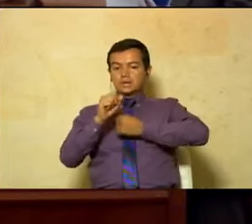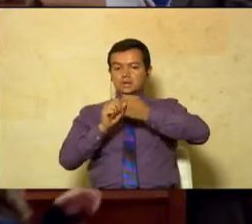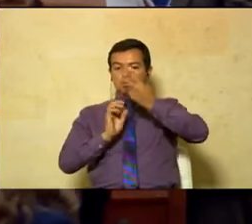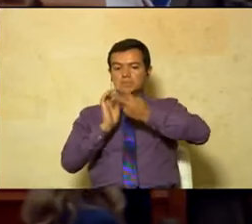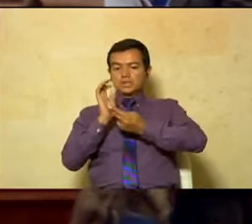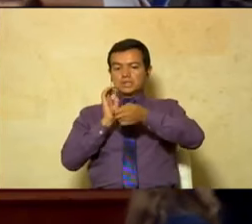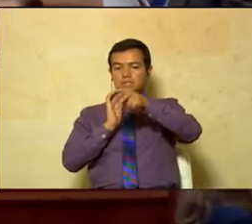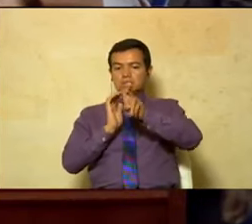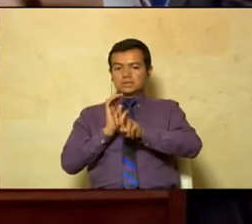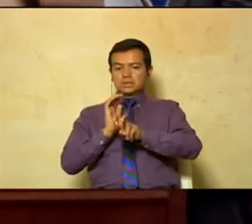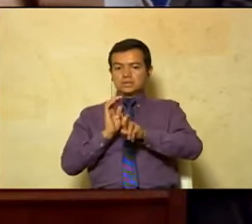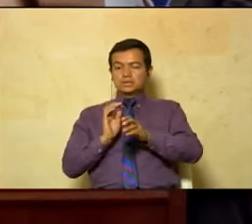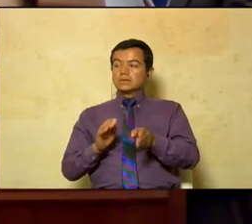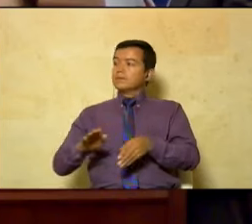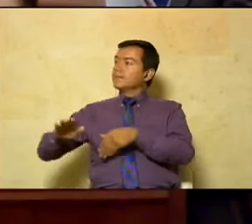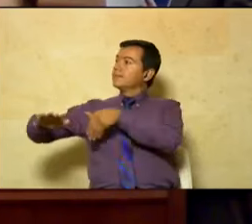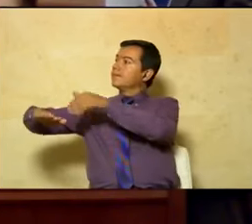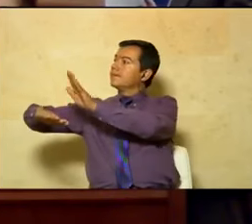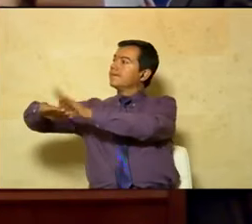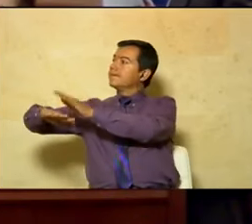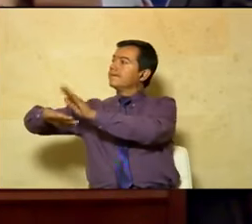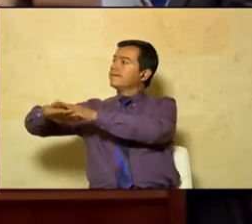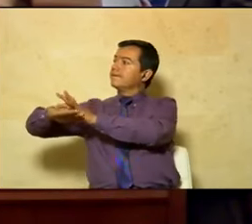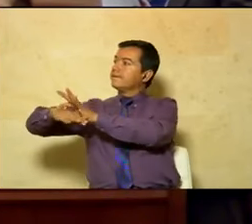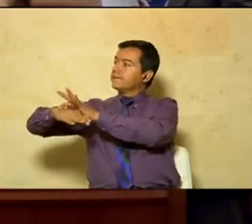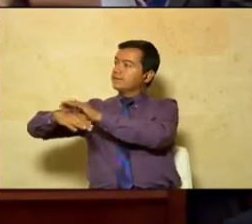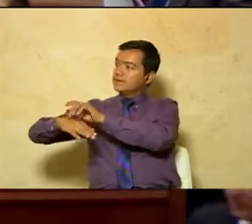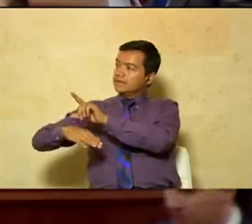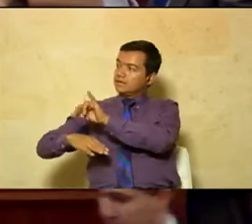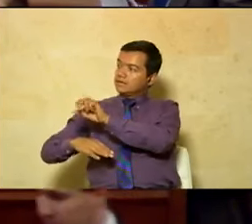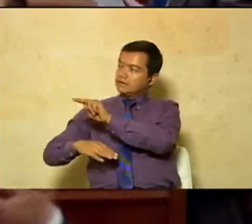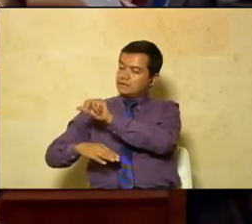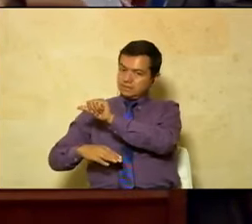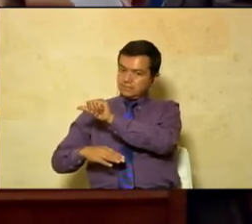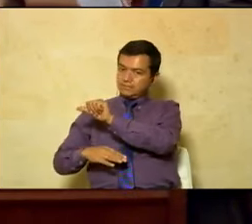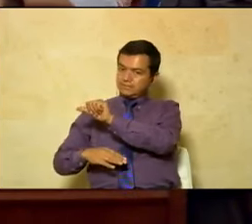2017 doora Lina Lina doctora